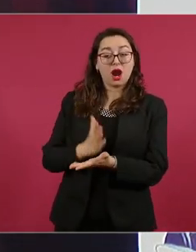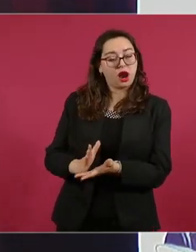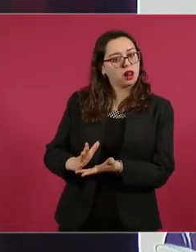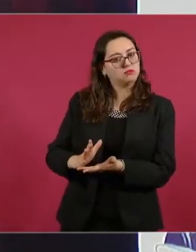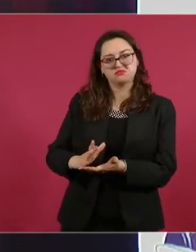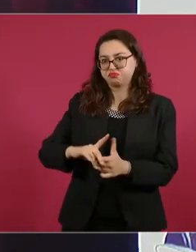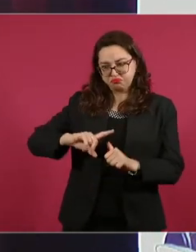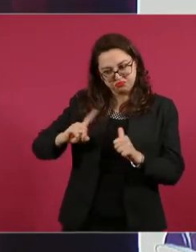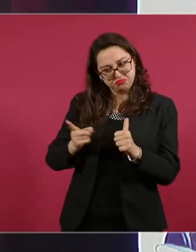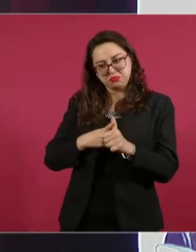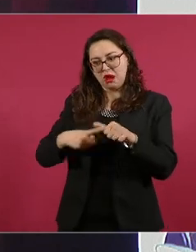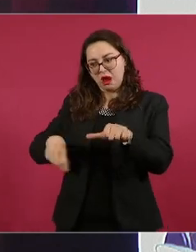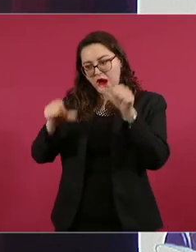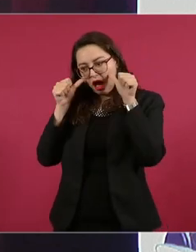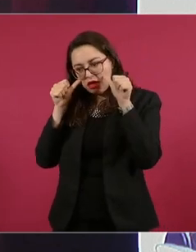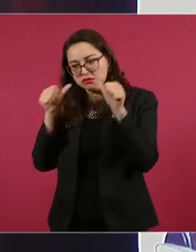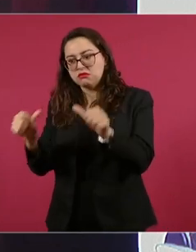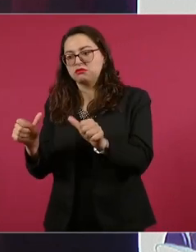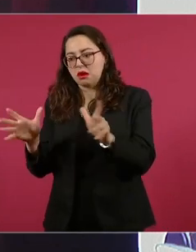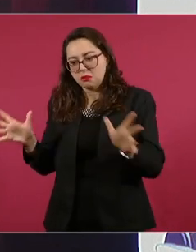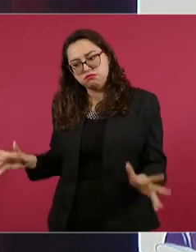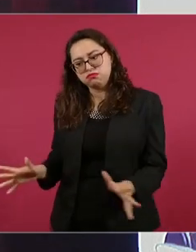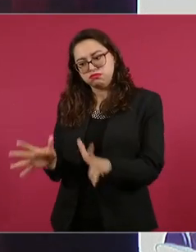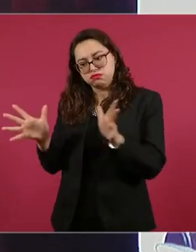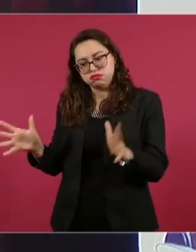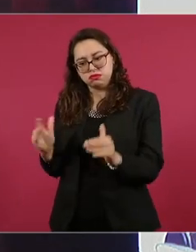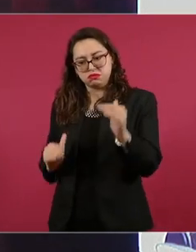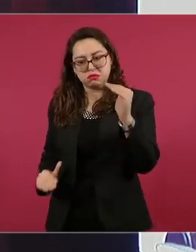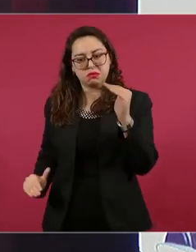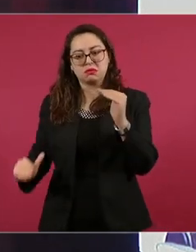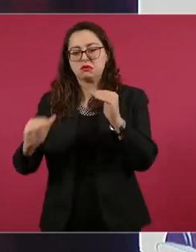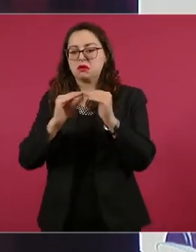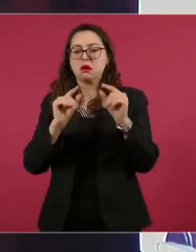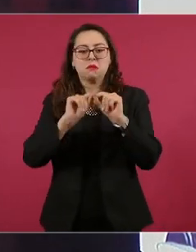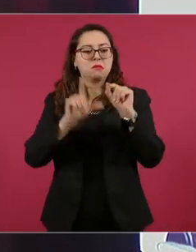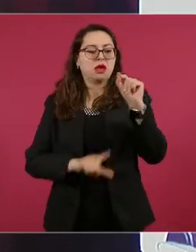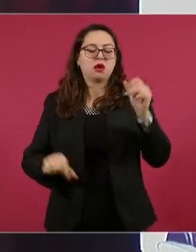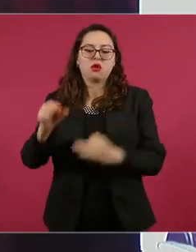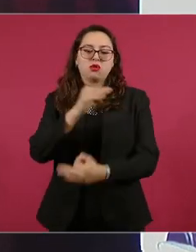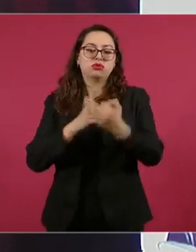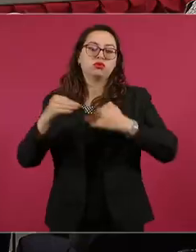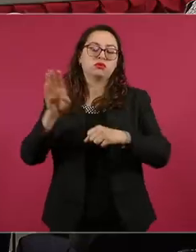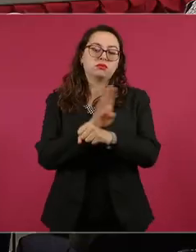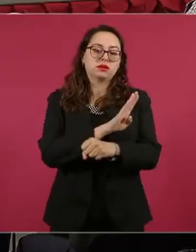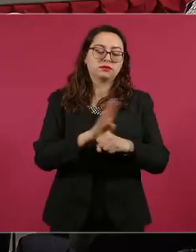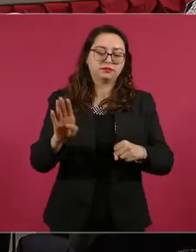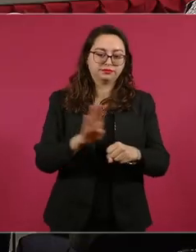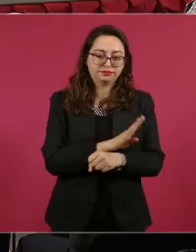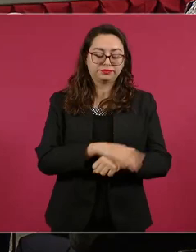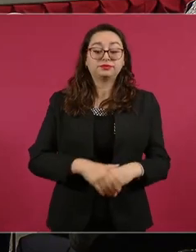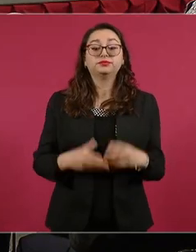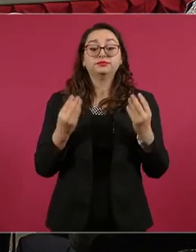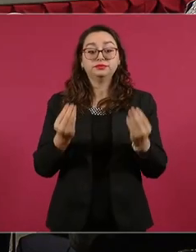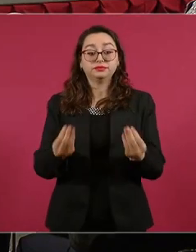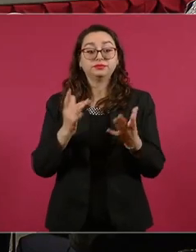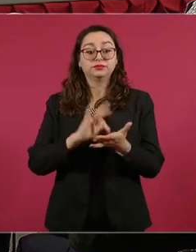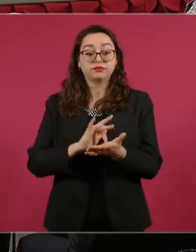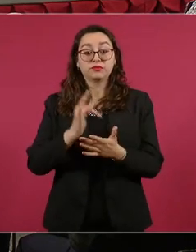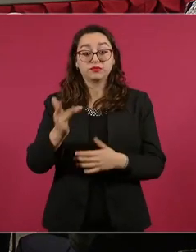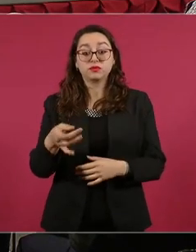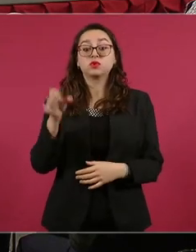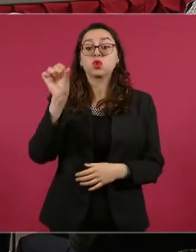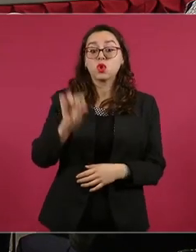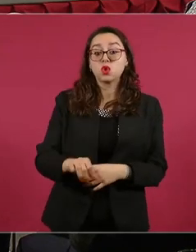especial nuestros pueblos y comunidades indígenas y afromexicanas. Muchas gracias, presidenta, y quiero entregarle en